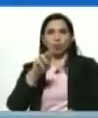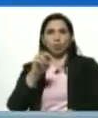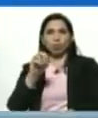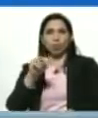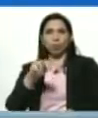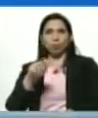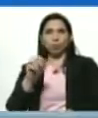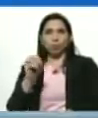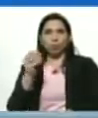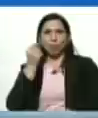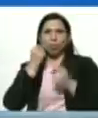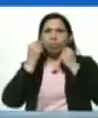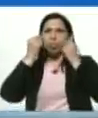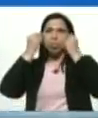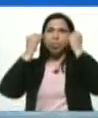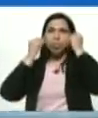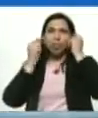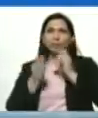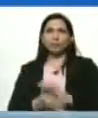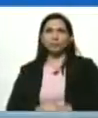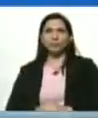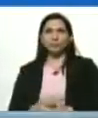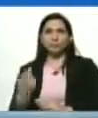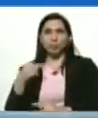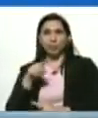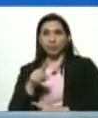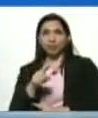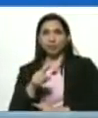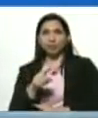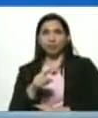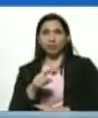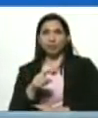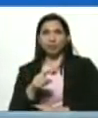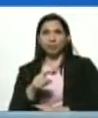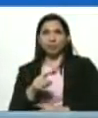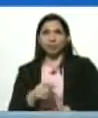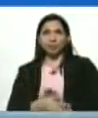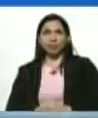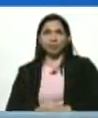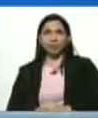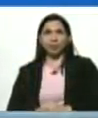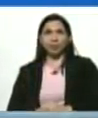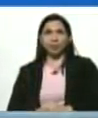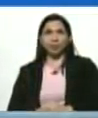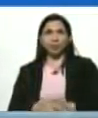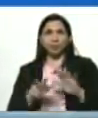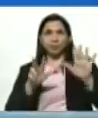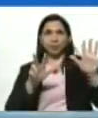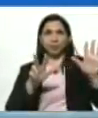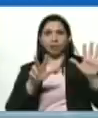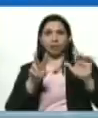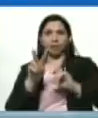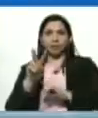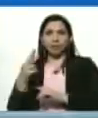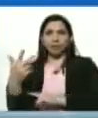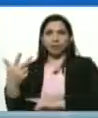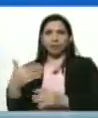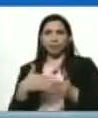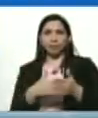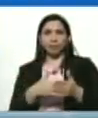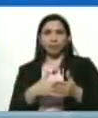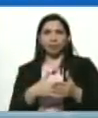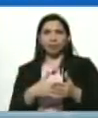pepas en la cara por eso que te detiene de su cara brota 823 mil